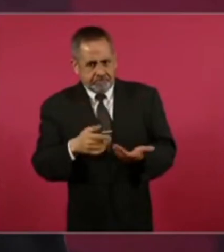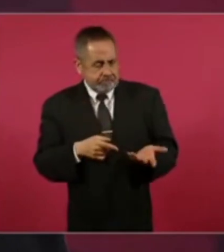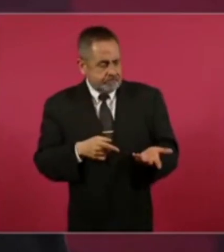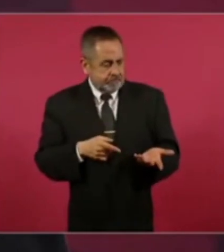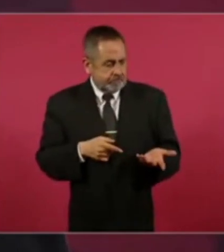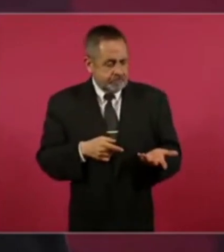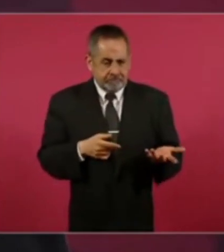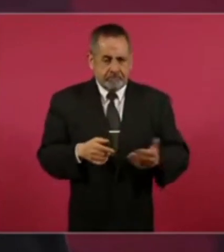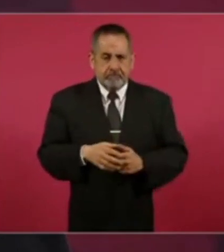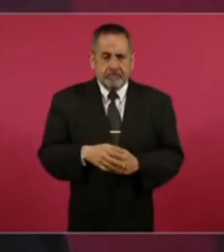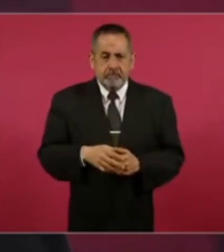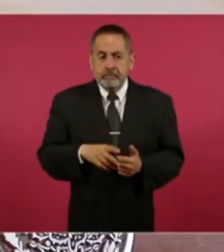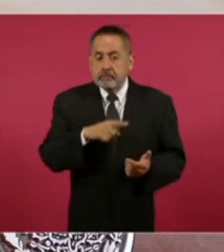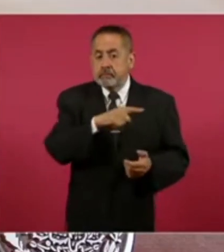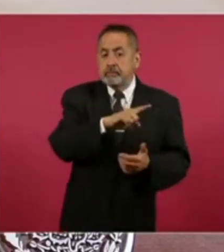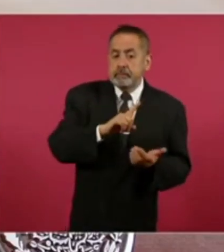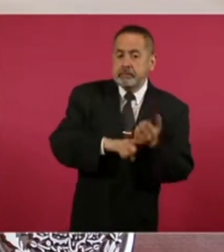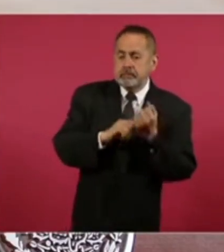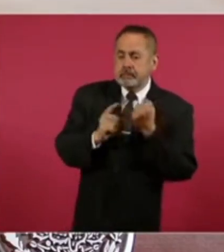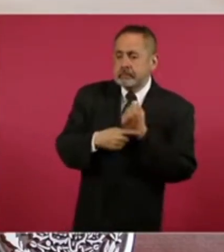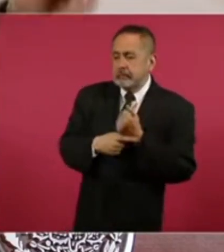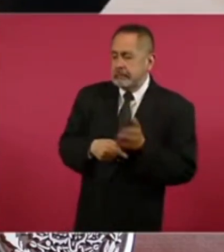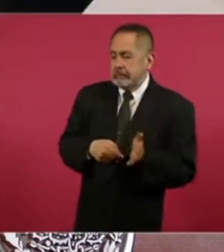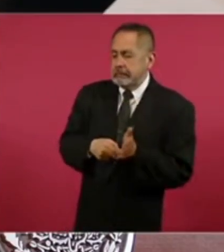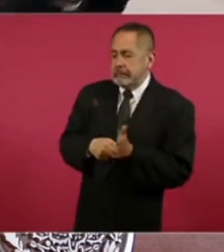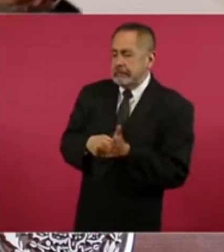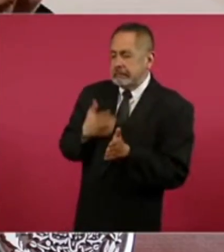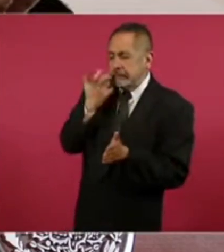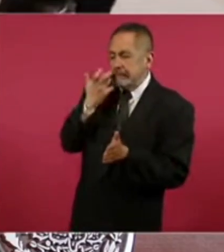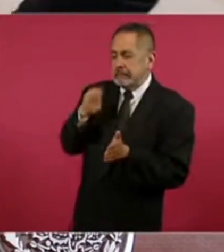Ya sabían ellos a quién quería